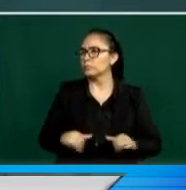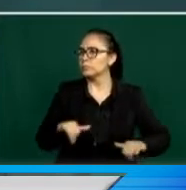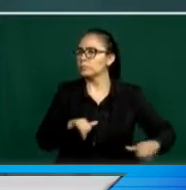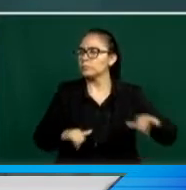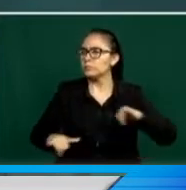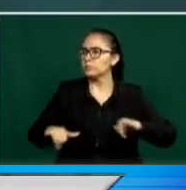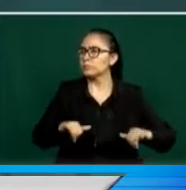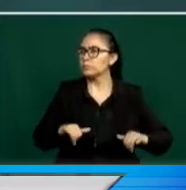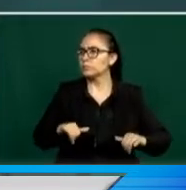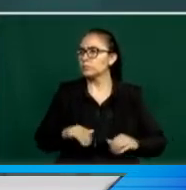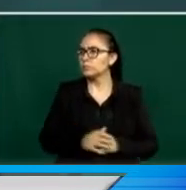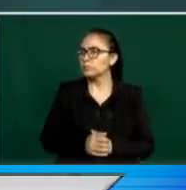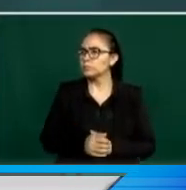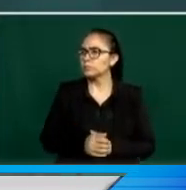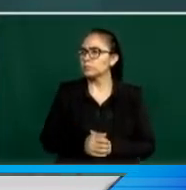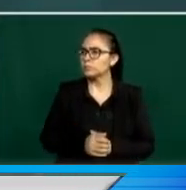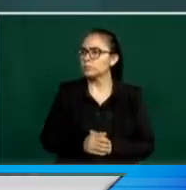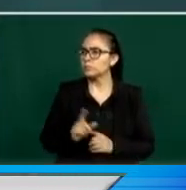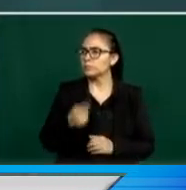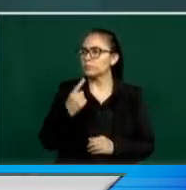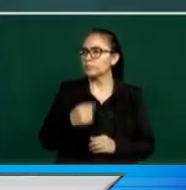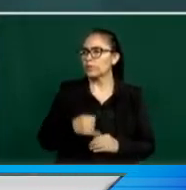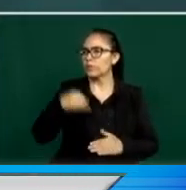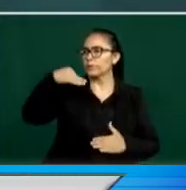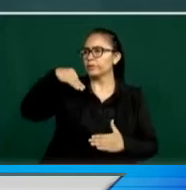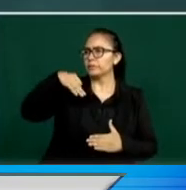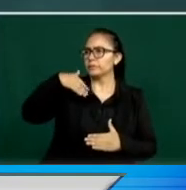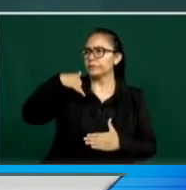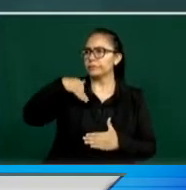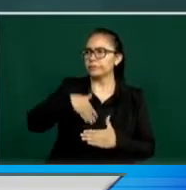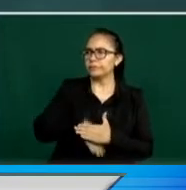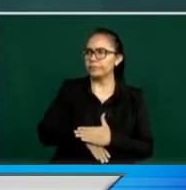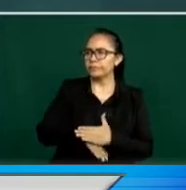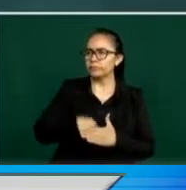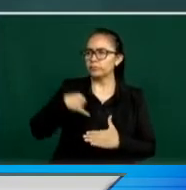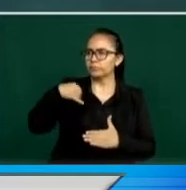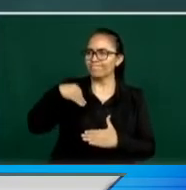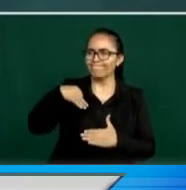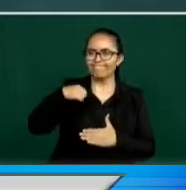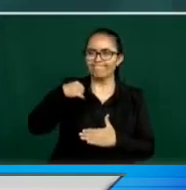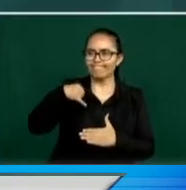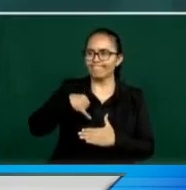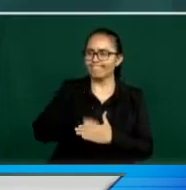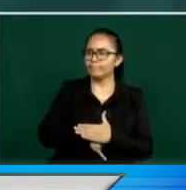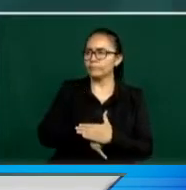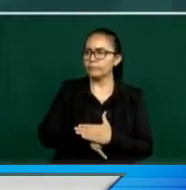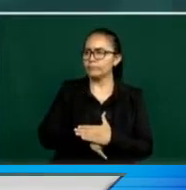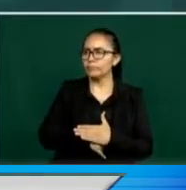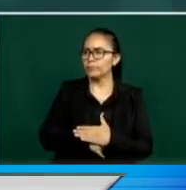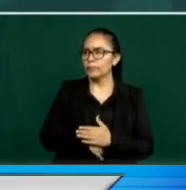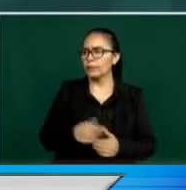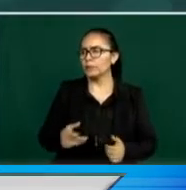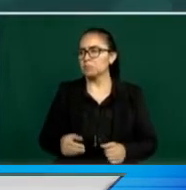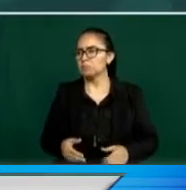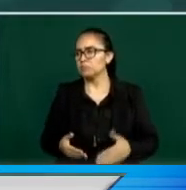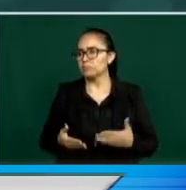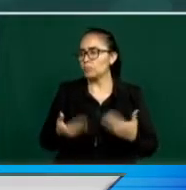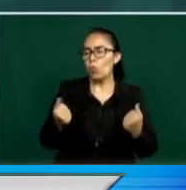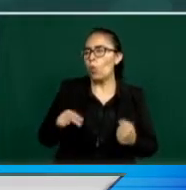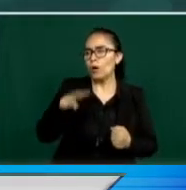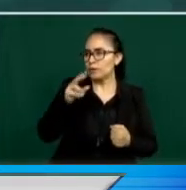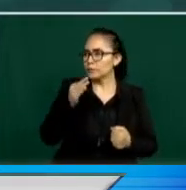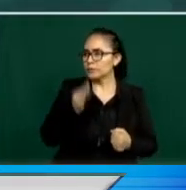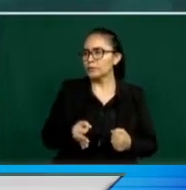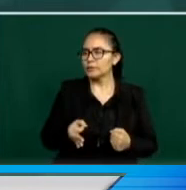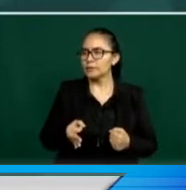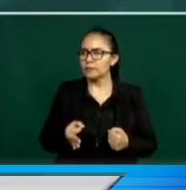retoman publicaciones de medios extranjeros como parte de un club que extraña el periodo neoliberal, y el gobernador del Banco de México forma parte de este club,